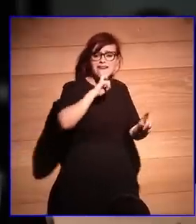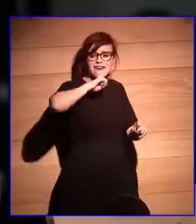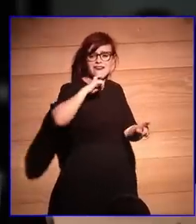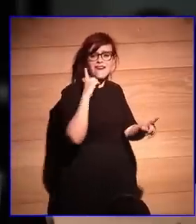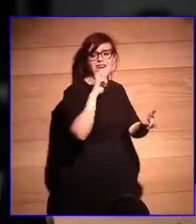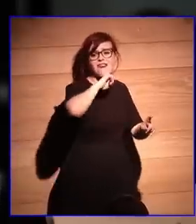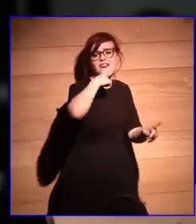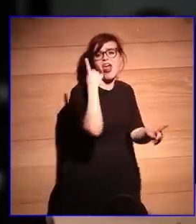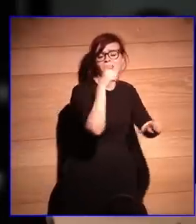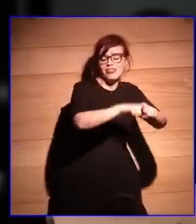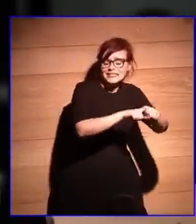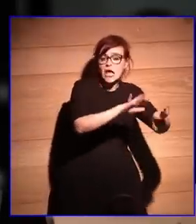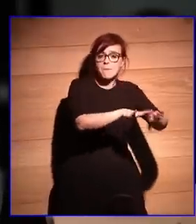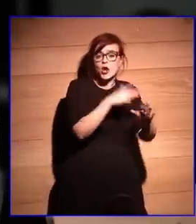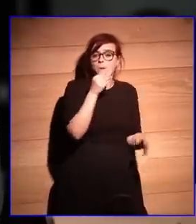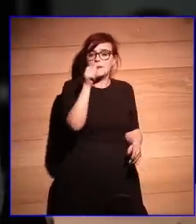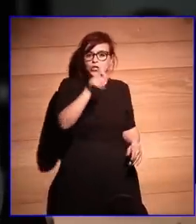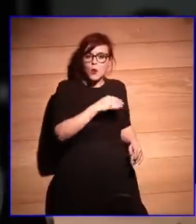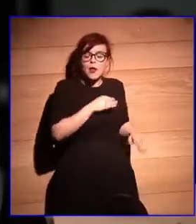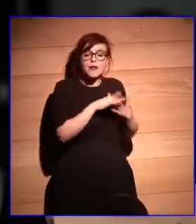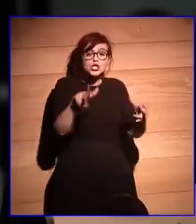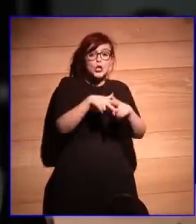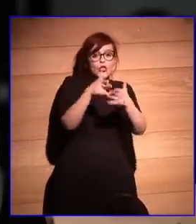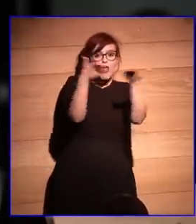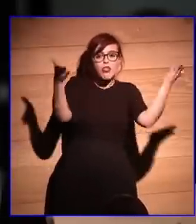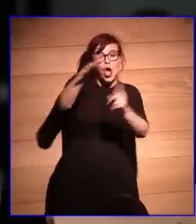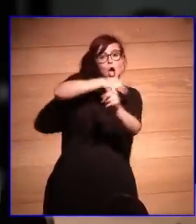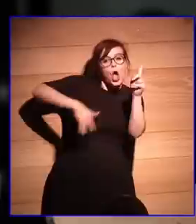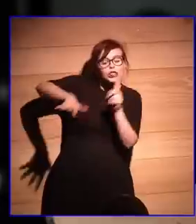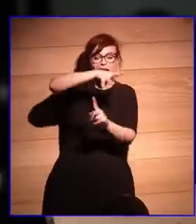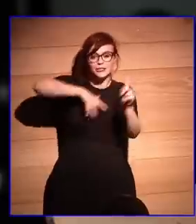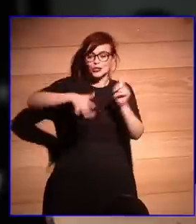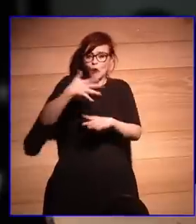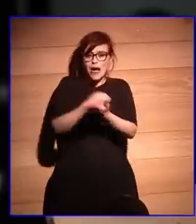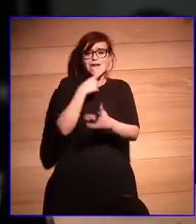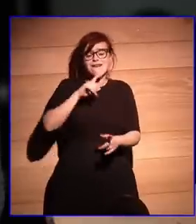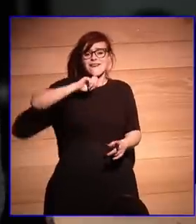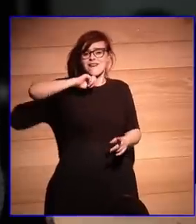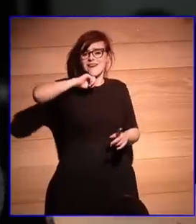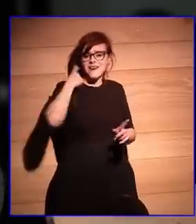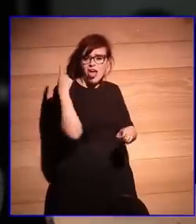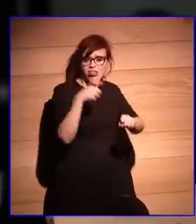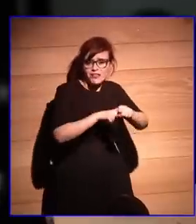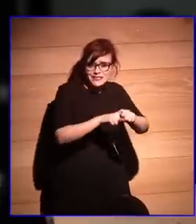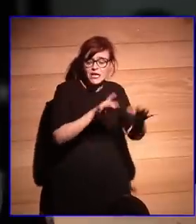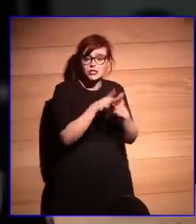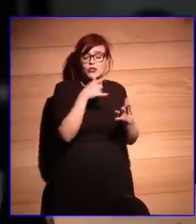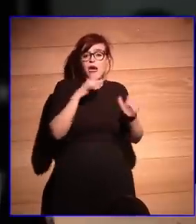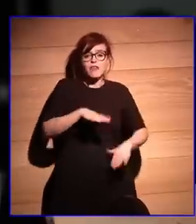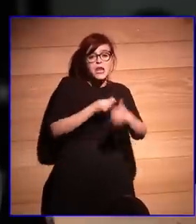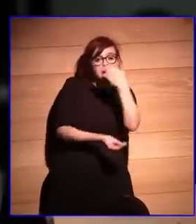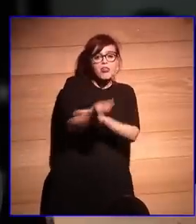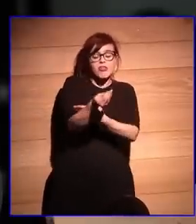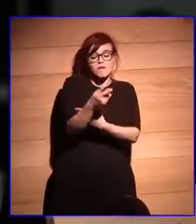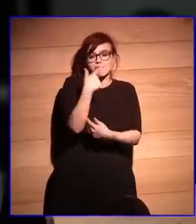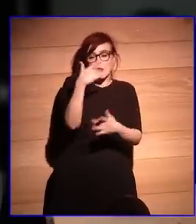muy, muy difícil de asumir. Pero hay sociedades que son racistas, hay contextos que son racistas. Y ese es el tablero de juego. Uno nace con